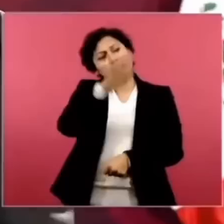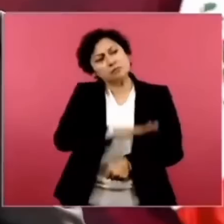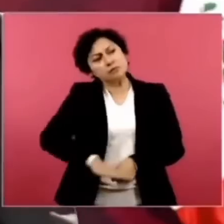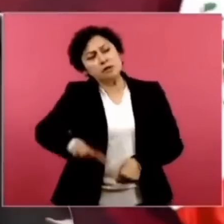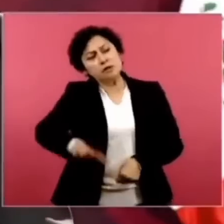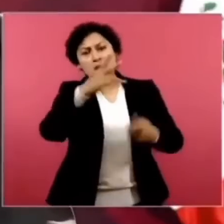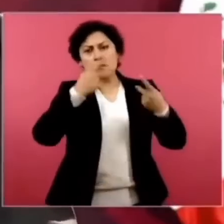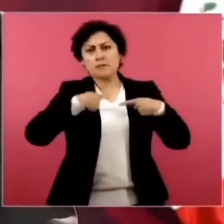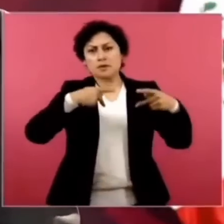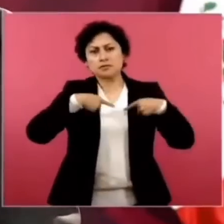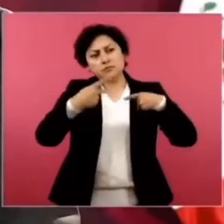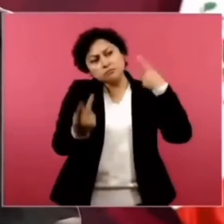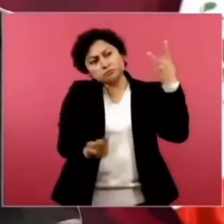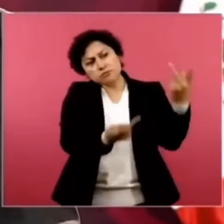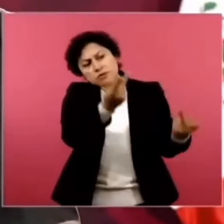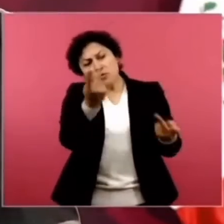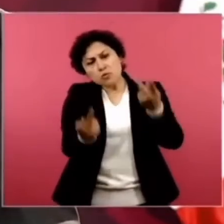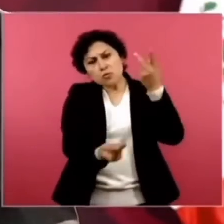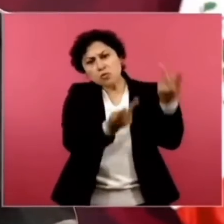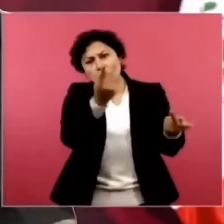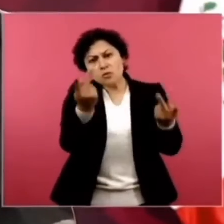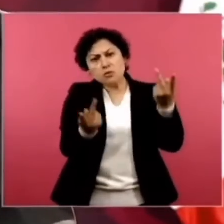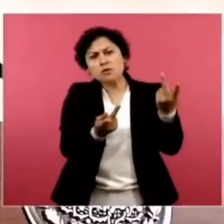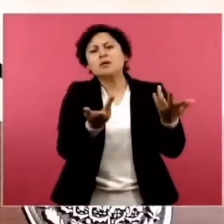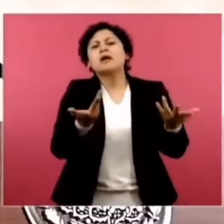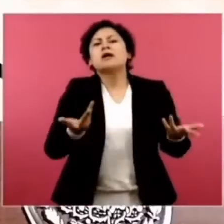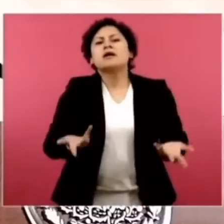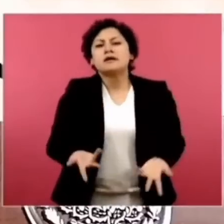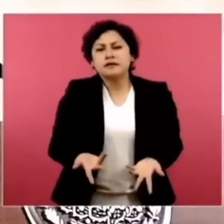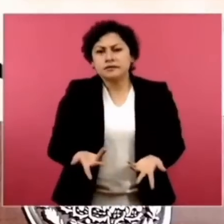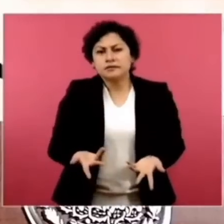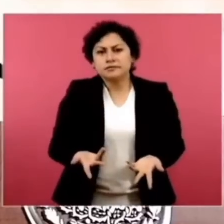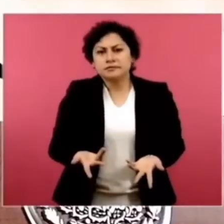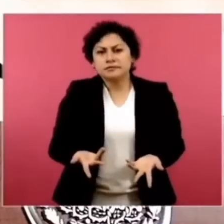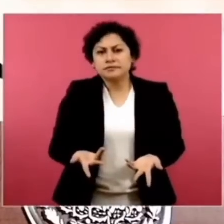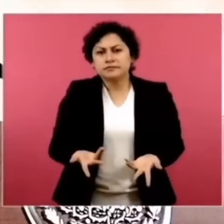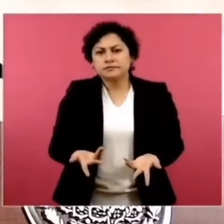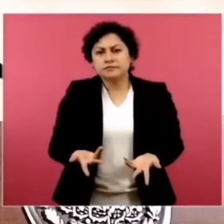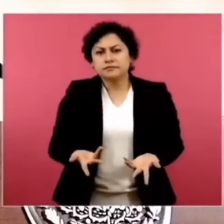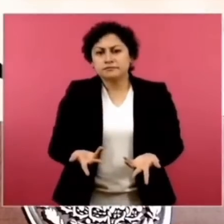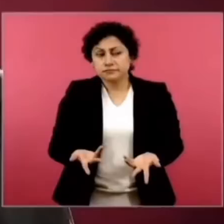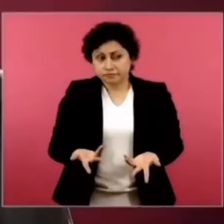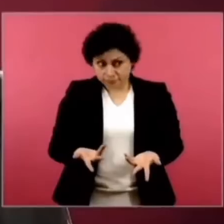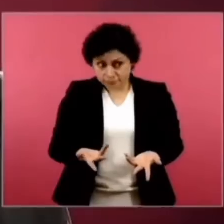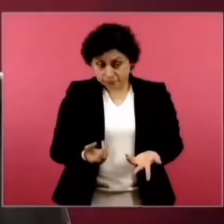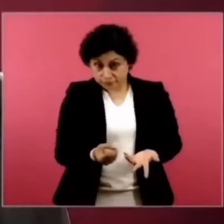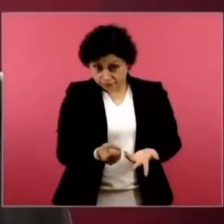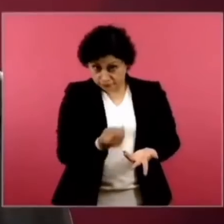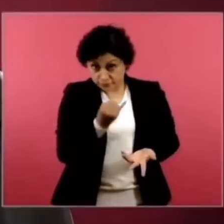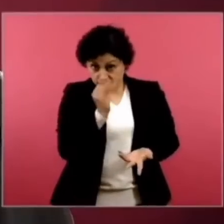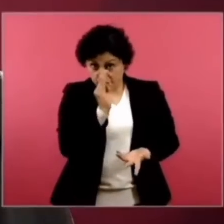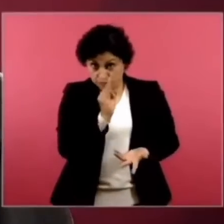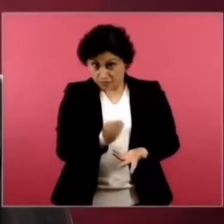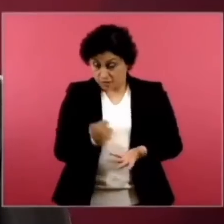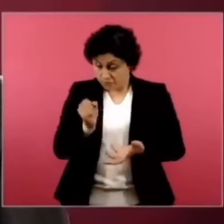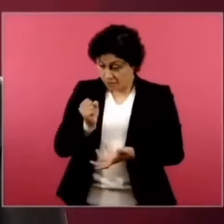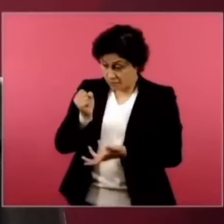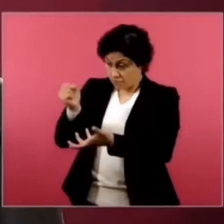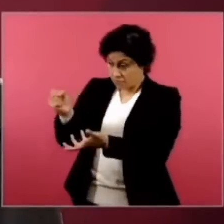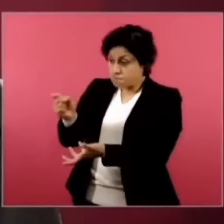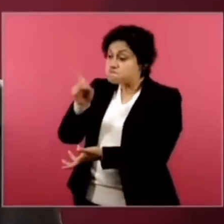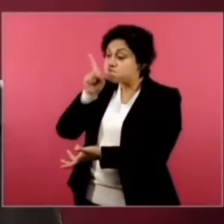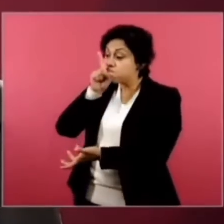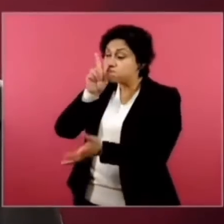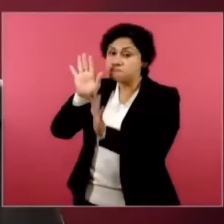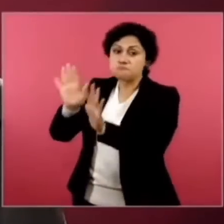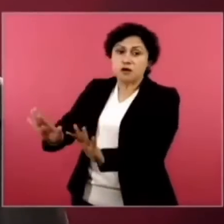¿Les entregamos los 100, 200,000 millones del presupuesto o